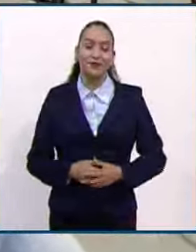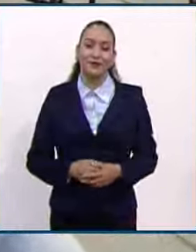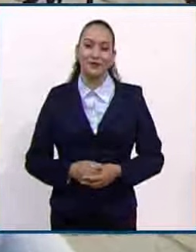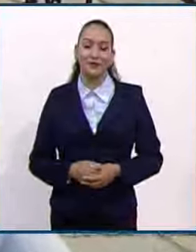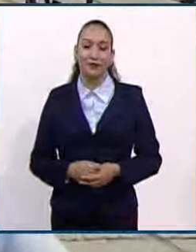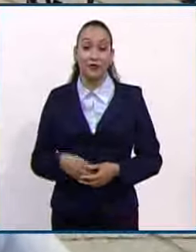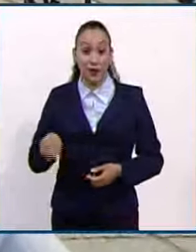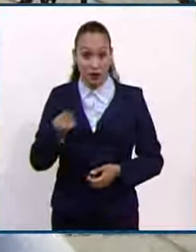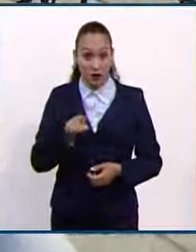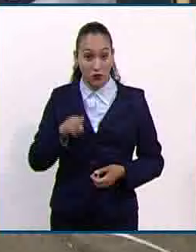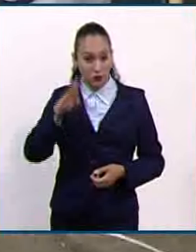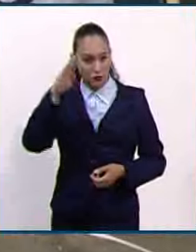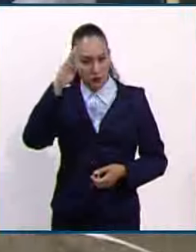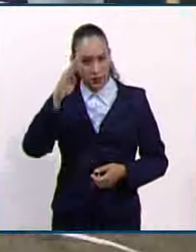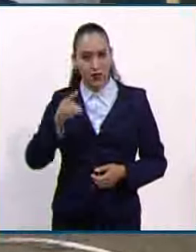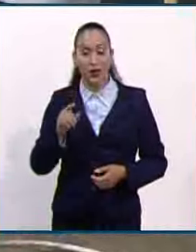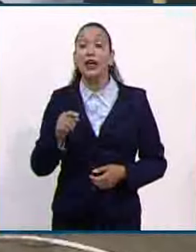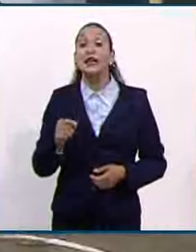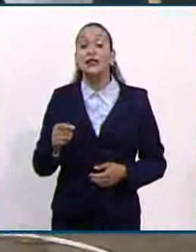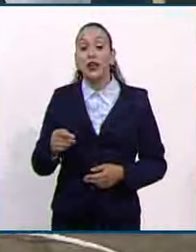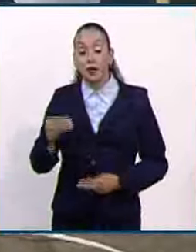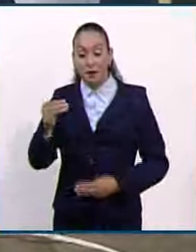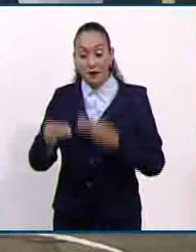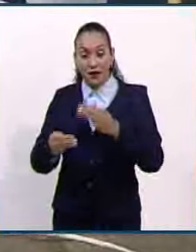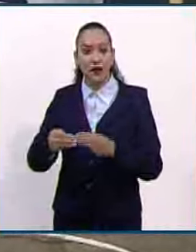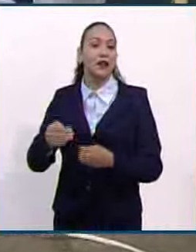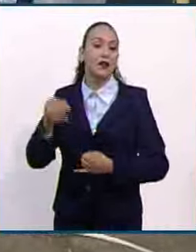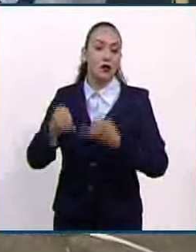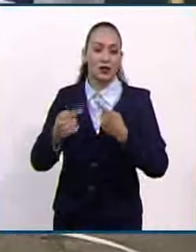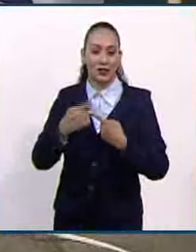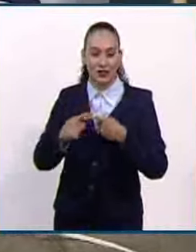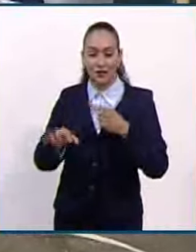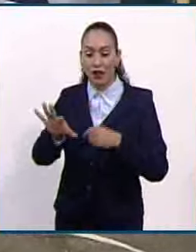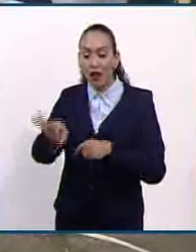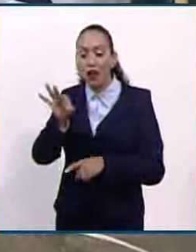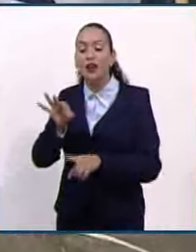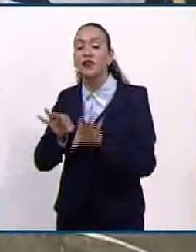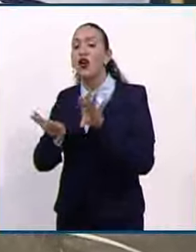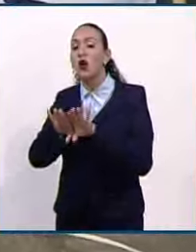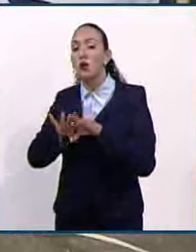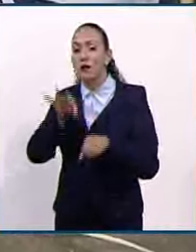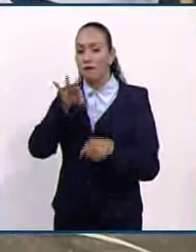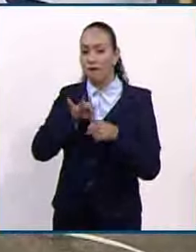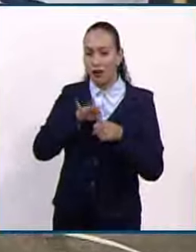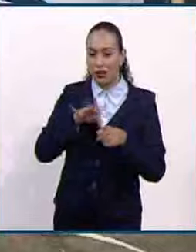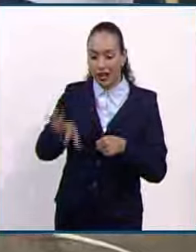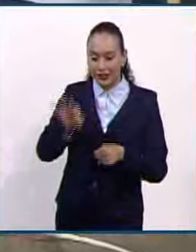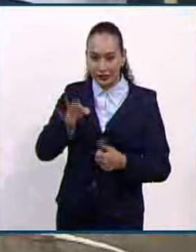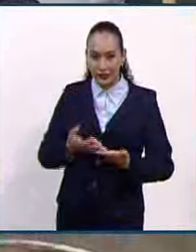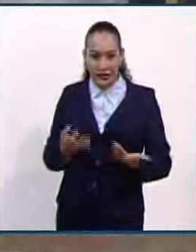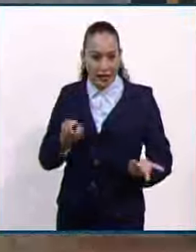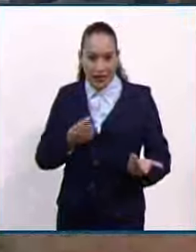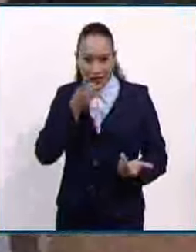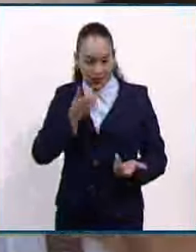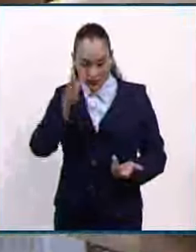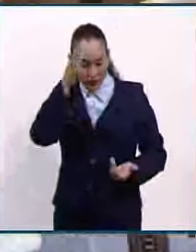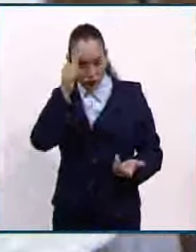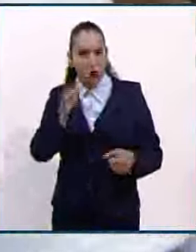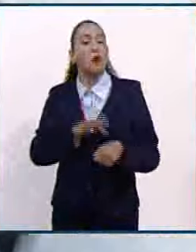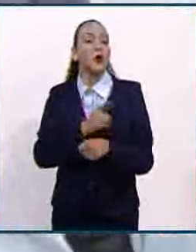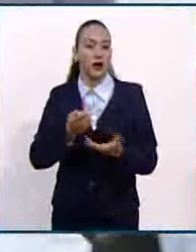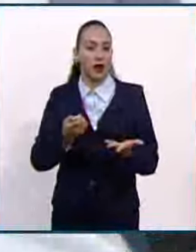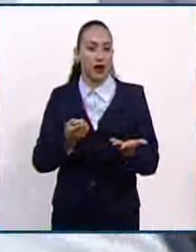Consideraron que sería un error elegir a ministros, ministras, magistrados, magistradas, jueces y juezas a través del voto popular, ya que la justicia